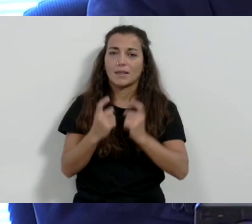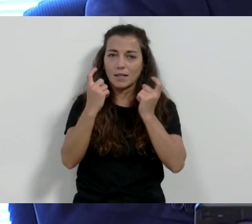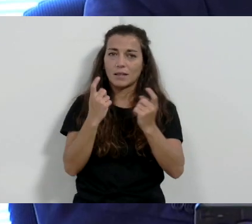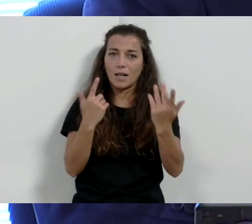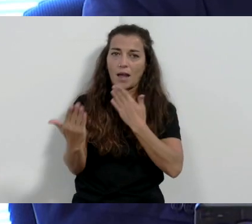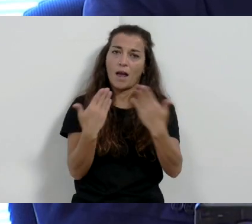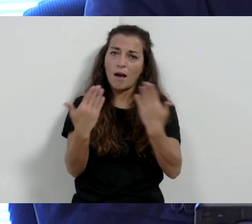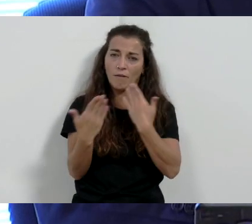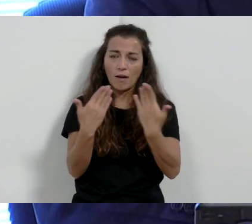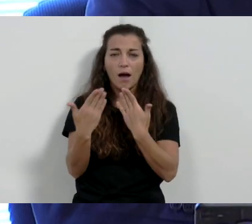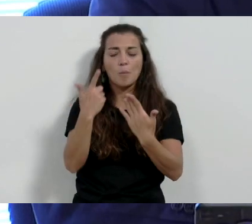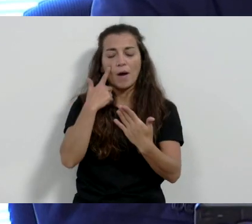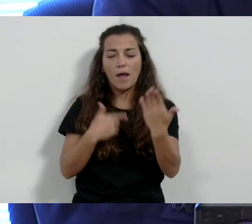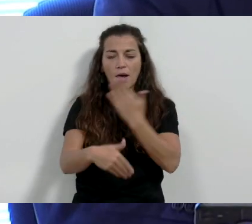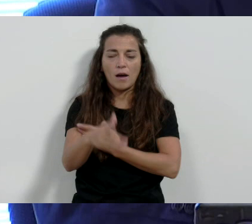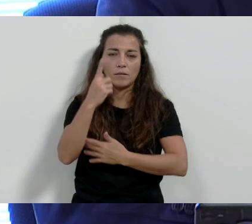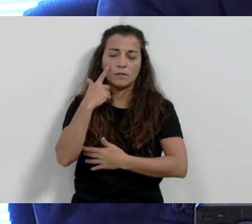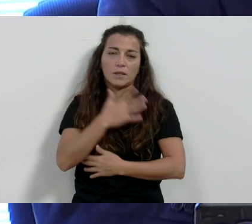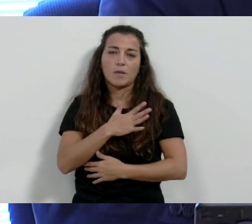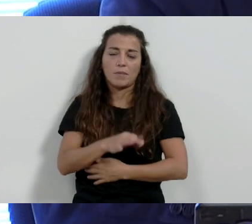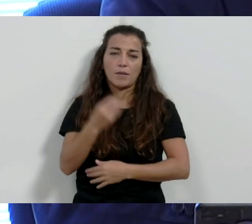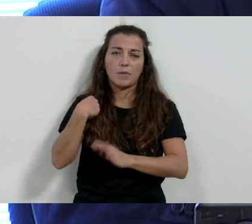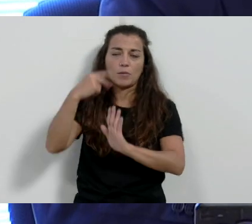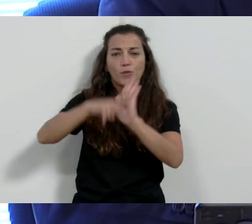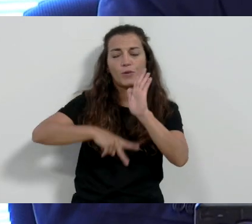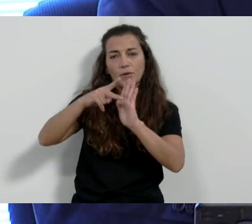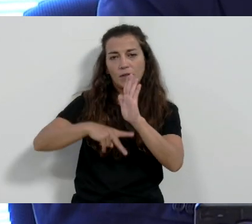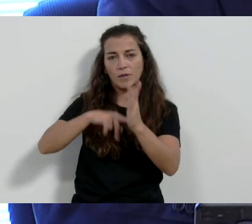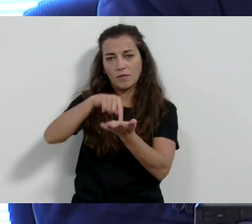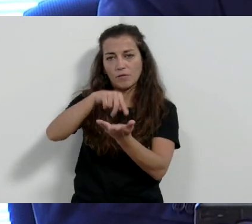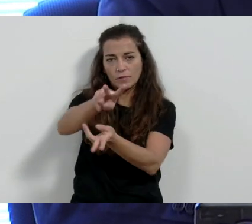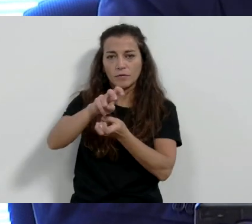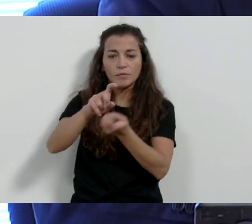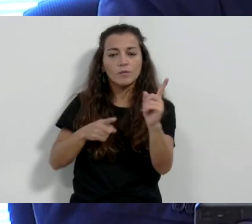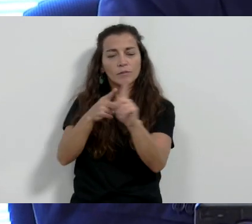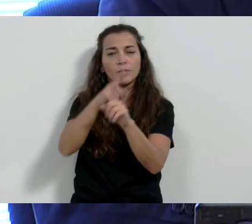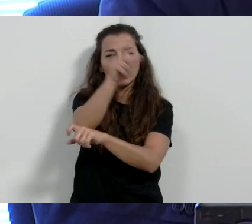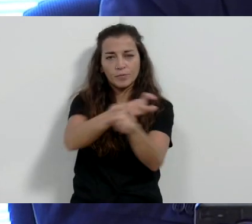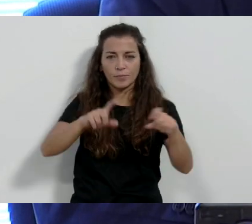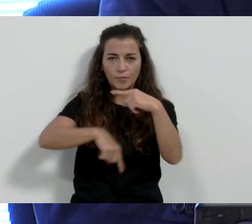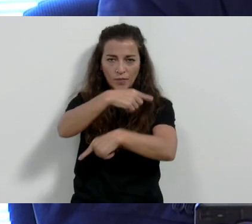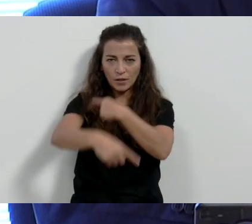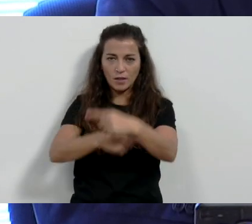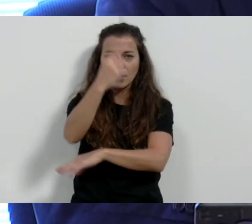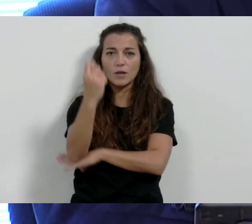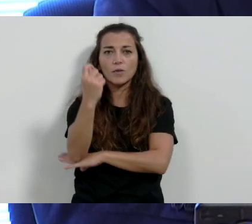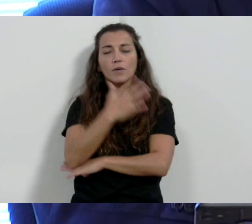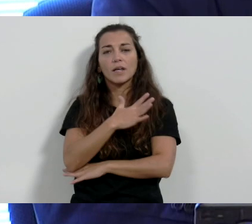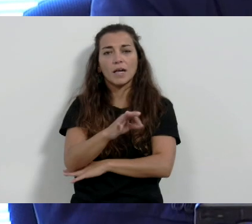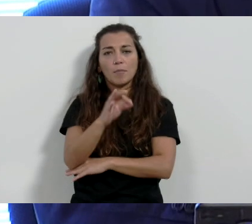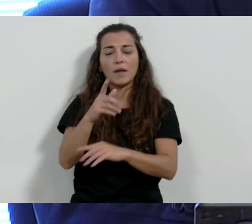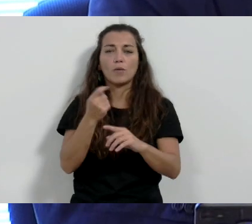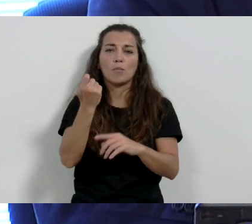en definitiva de la posible modificación de ordenanzas fiscales con el fin de que las familias de Ciudad Real pues tengan un alivio en sus